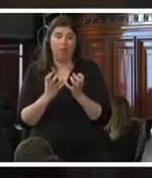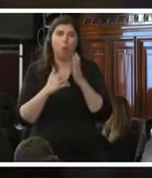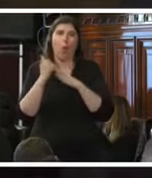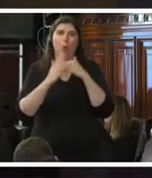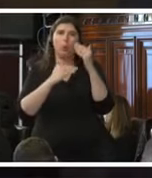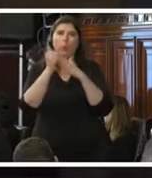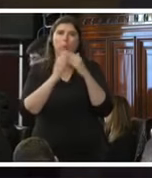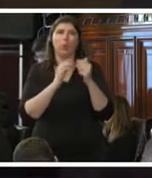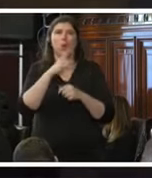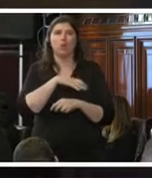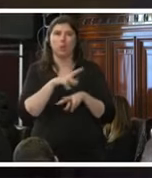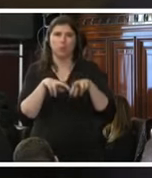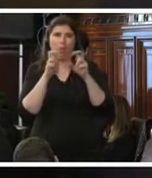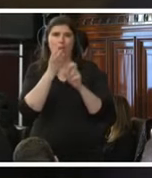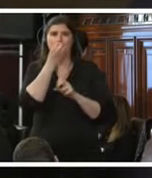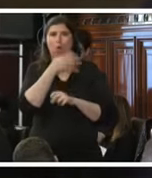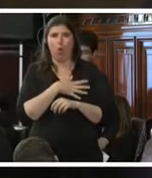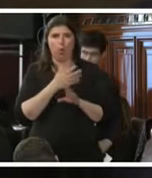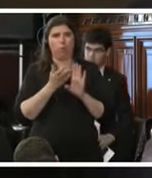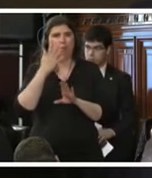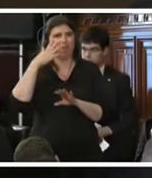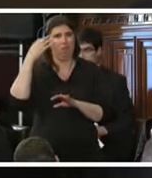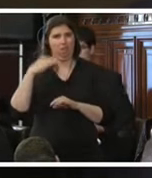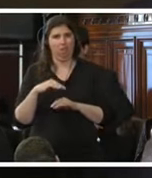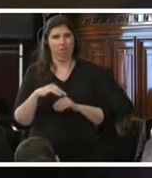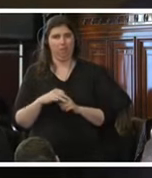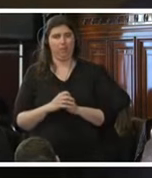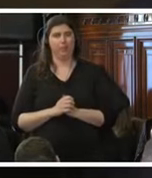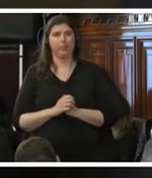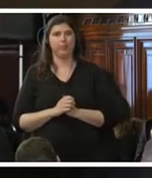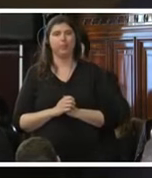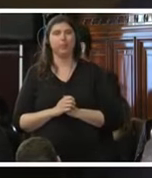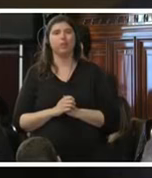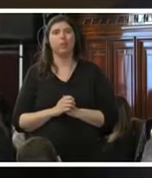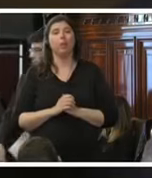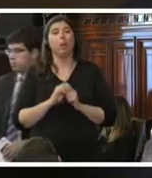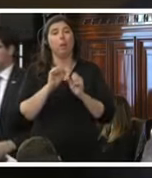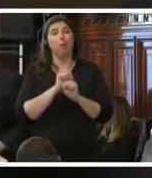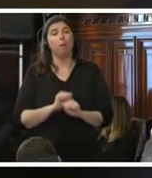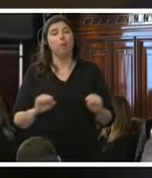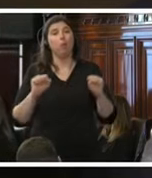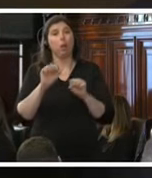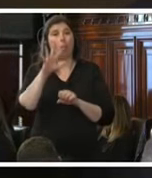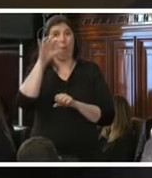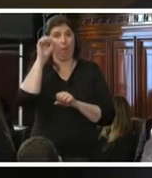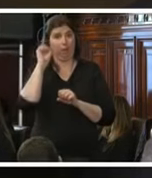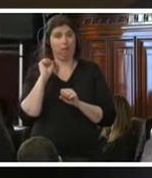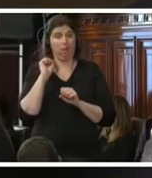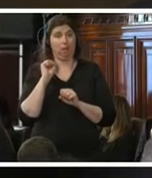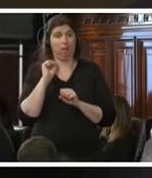más creíble. Para comprender el marco jurídico donde